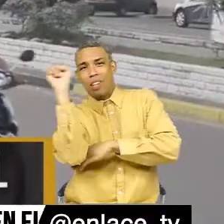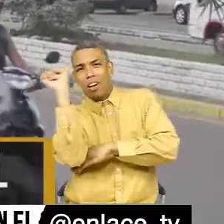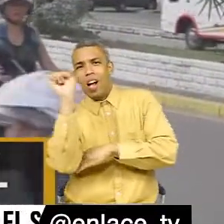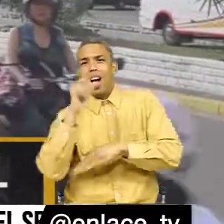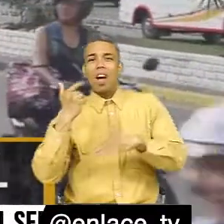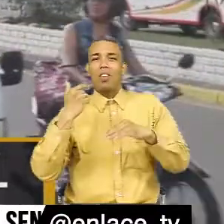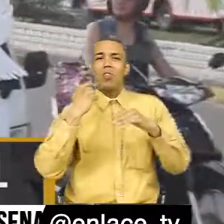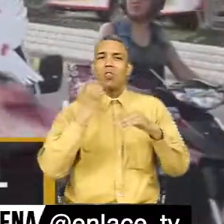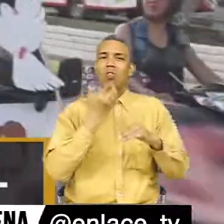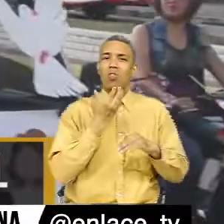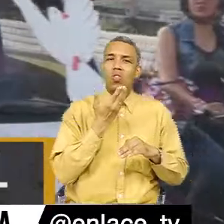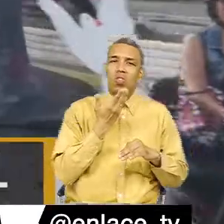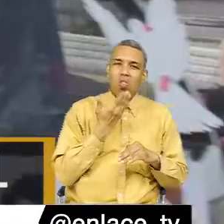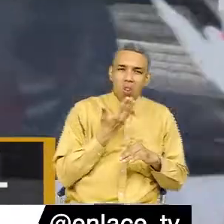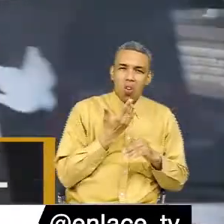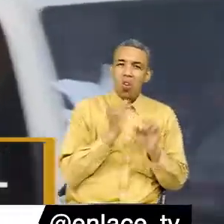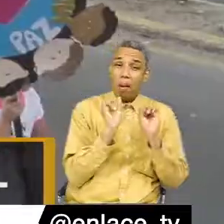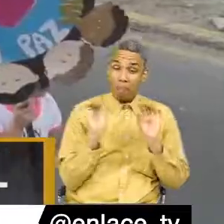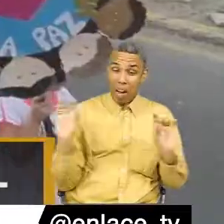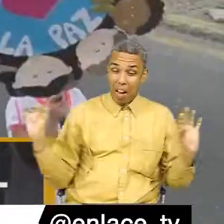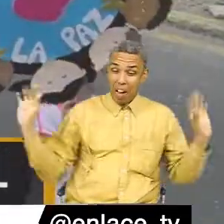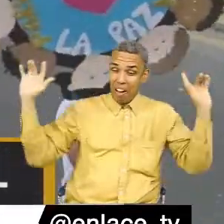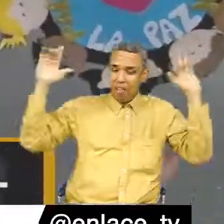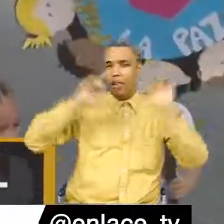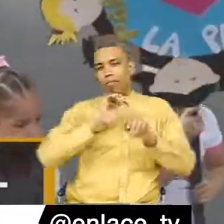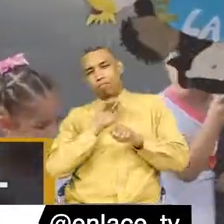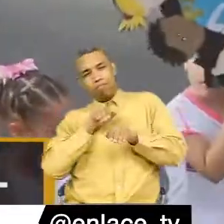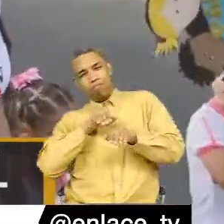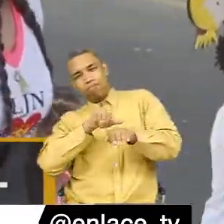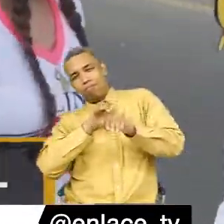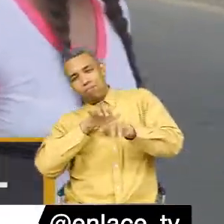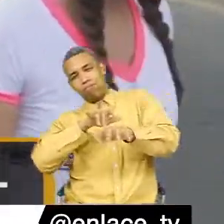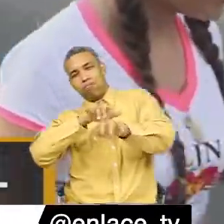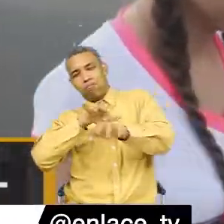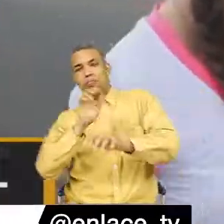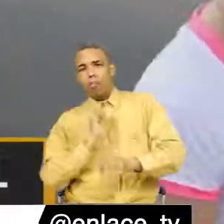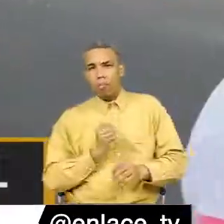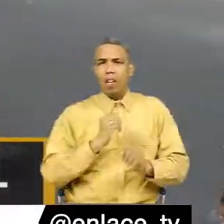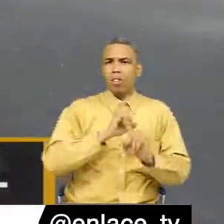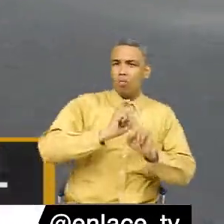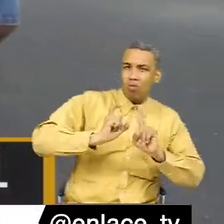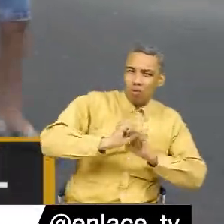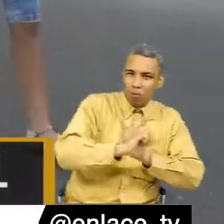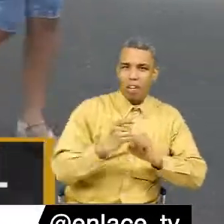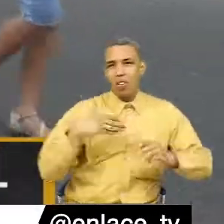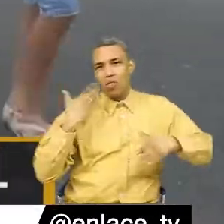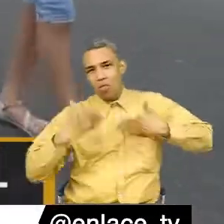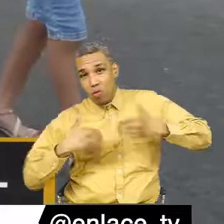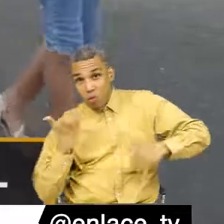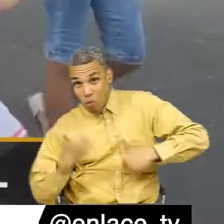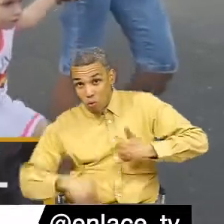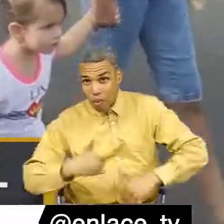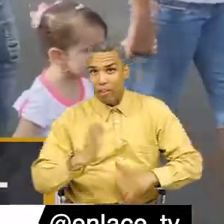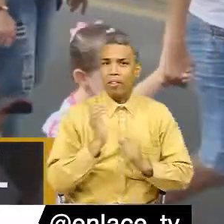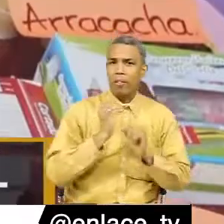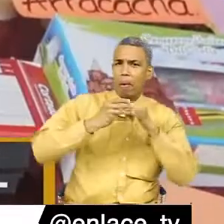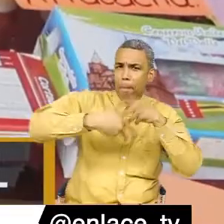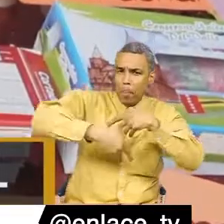de aeróbicos, caravana de carrozas, juegos escolares, muestras gastronómicas y culturales, desfiles, entre otras